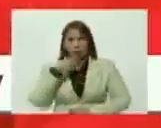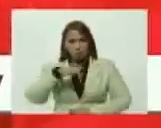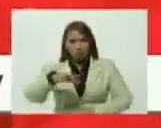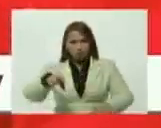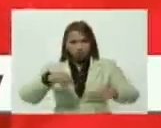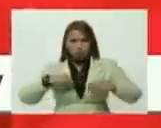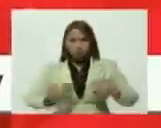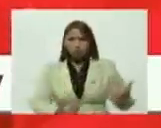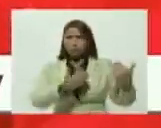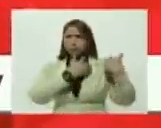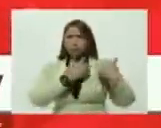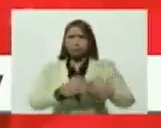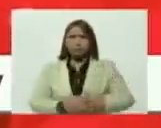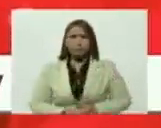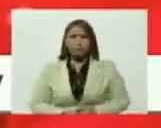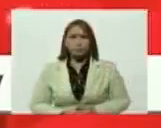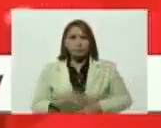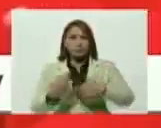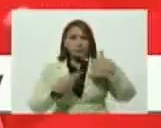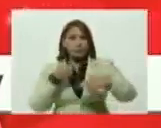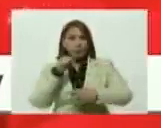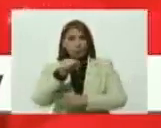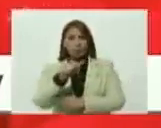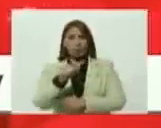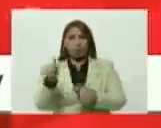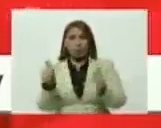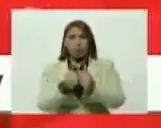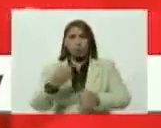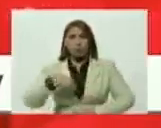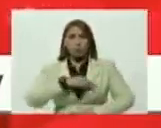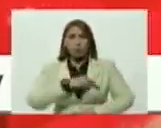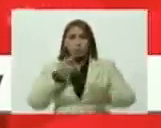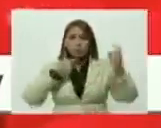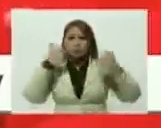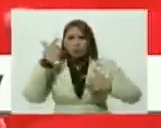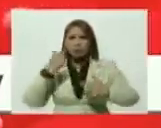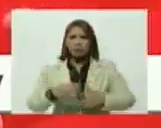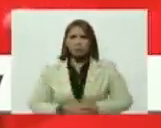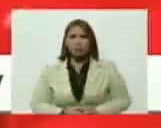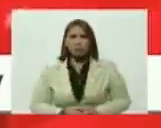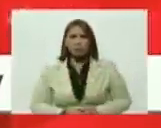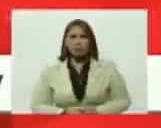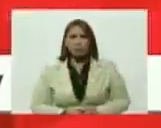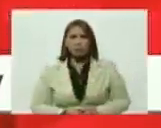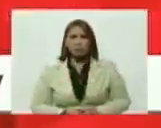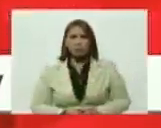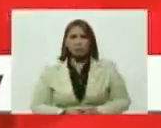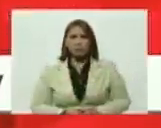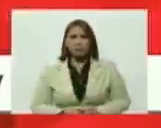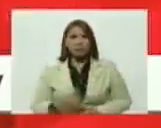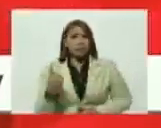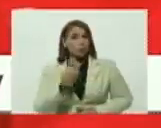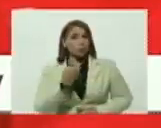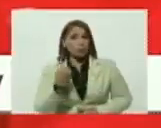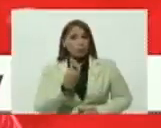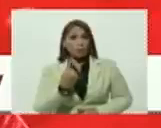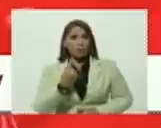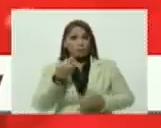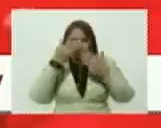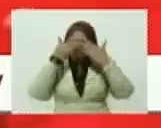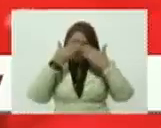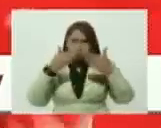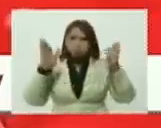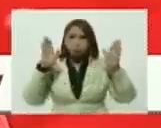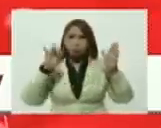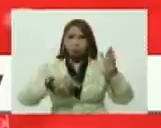asumiendo responsabilidades en revolución. Con nuestro comandante Chávez, en primer momento, que no solamente nos visibilizaba